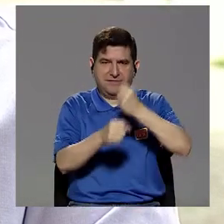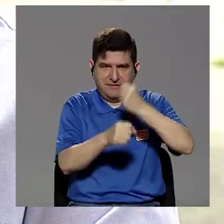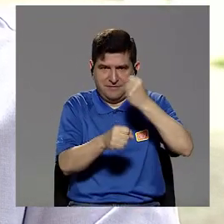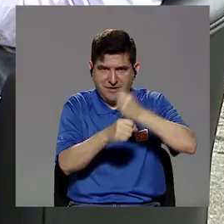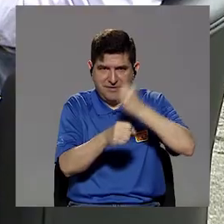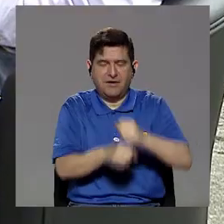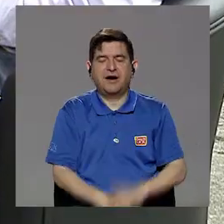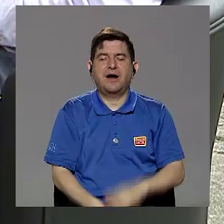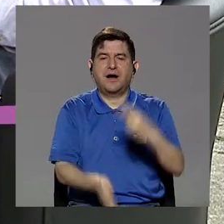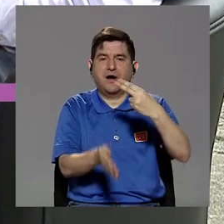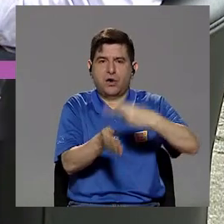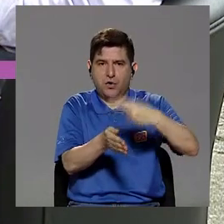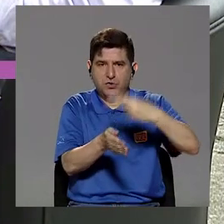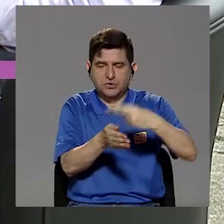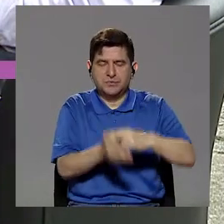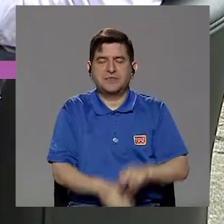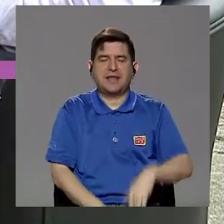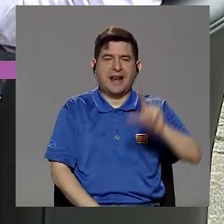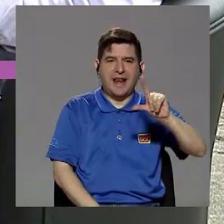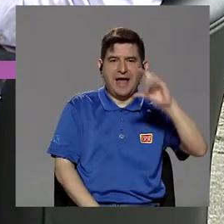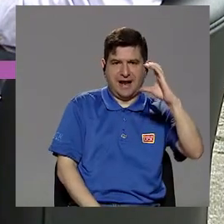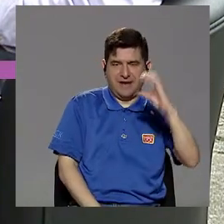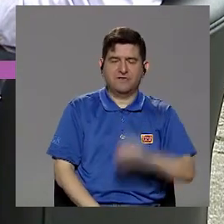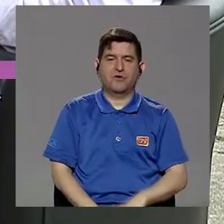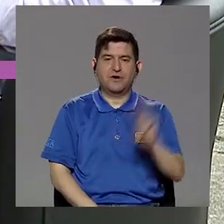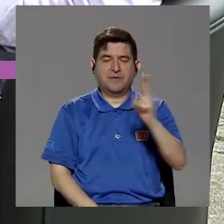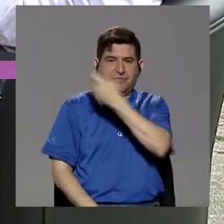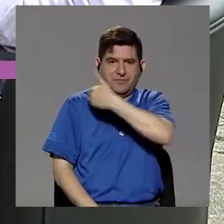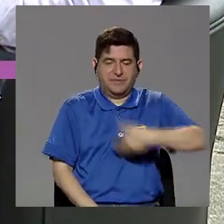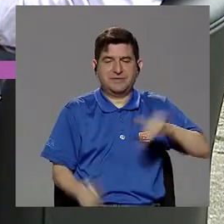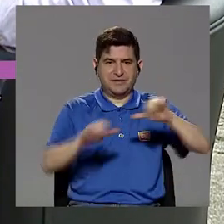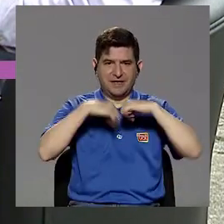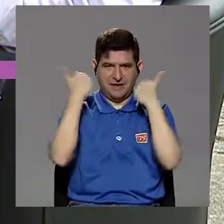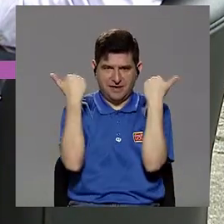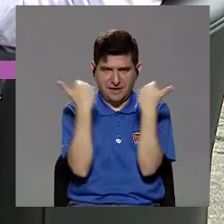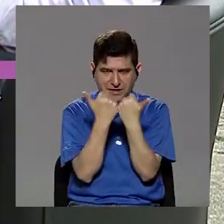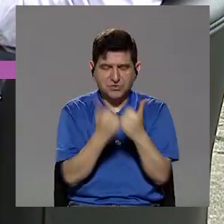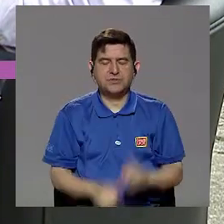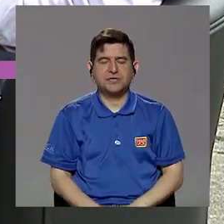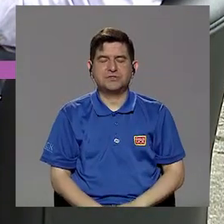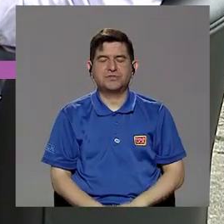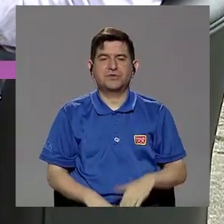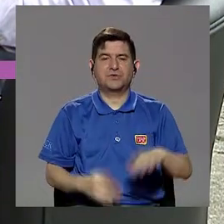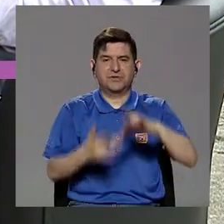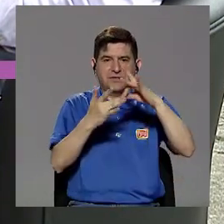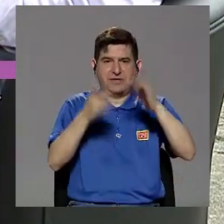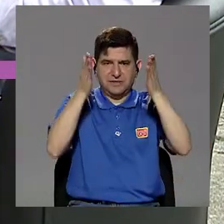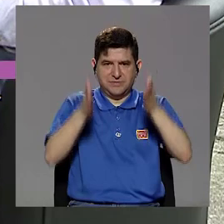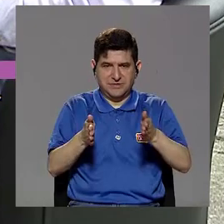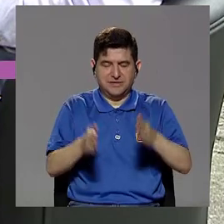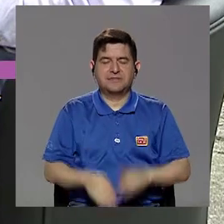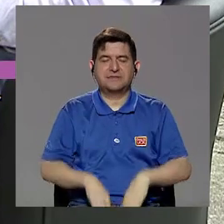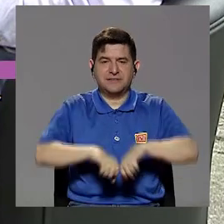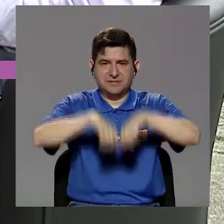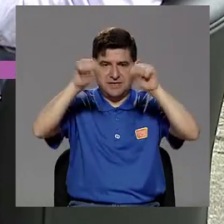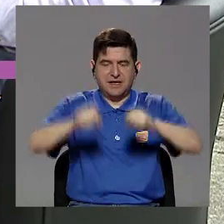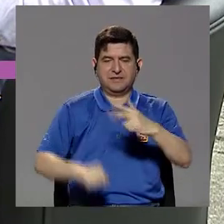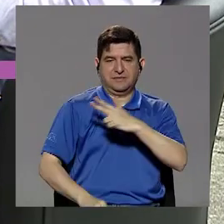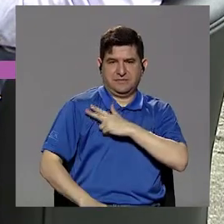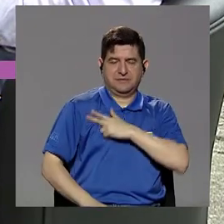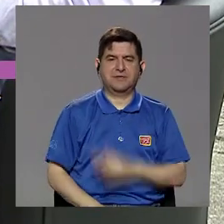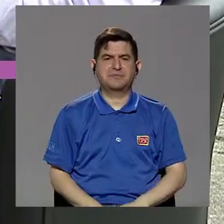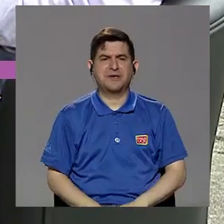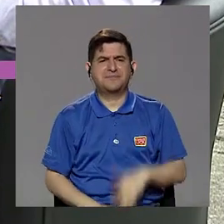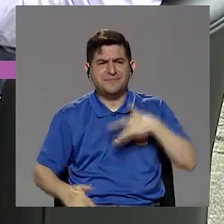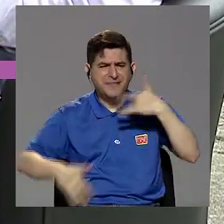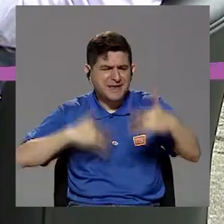trasplante. Trabaja en el Hospital La California y es vicepresidente de la Asociación de Urólogos de Costa Rica. Doctor,